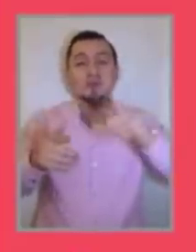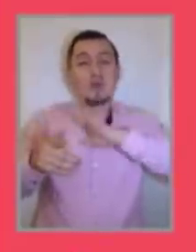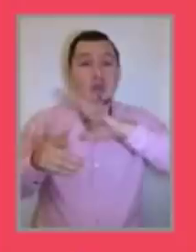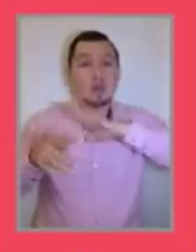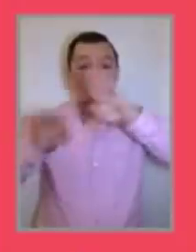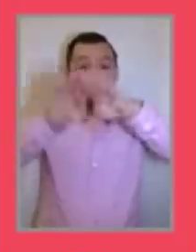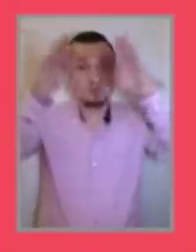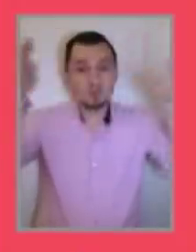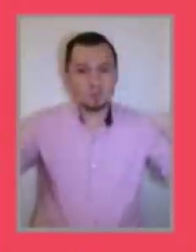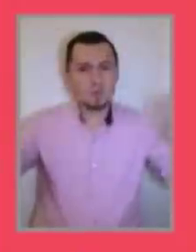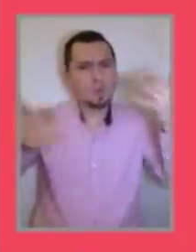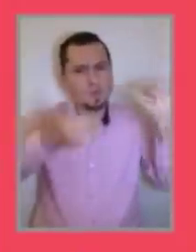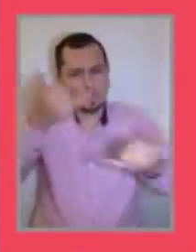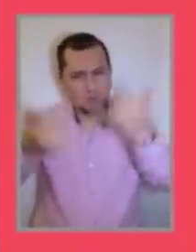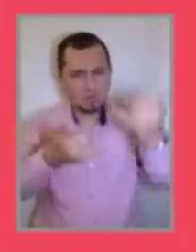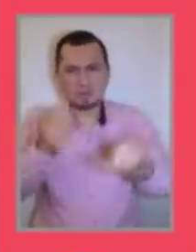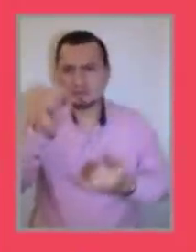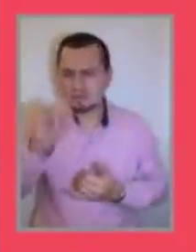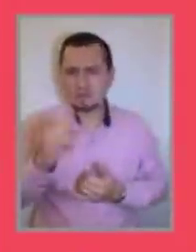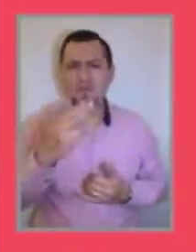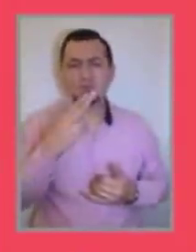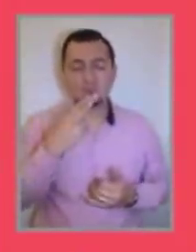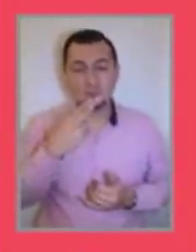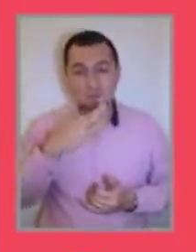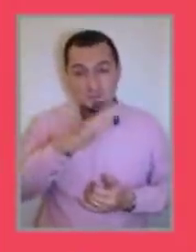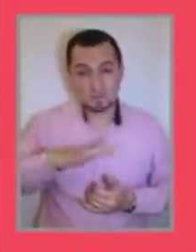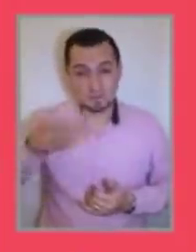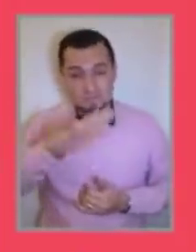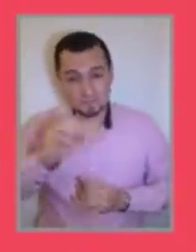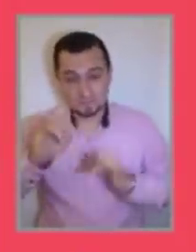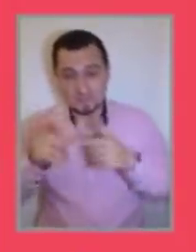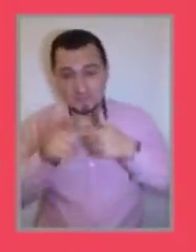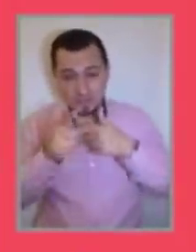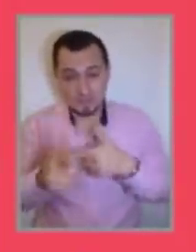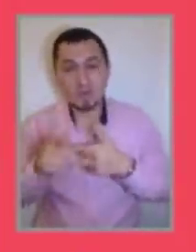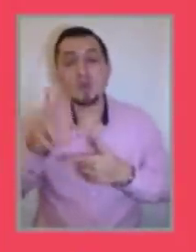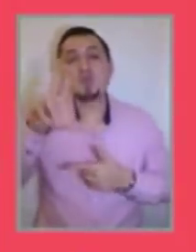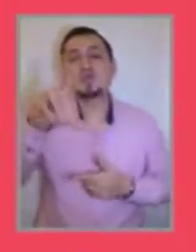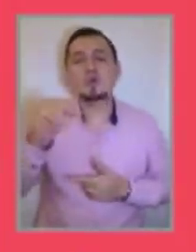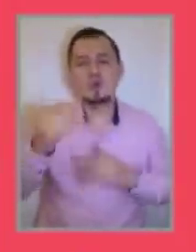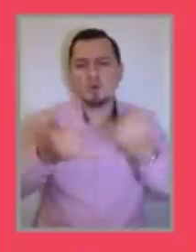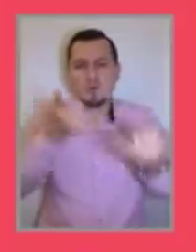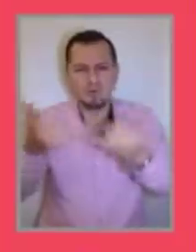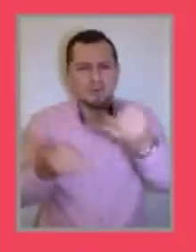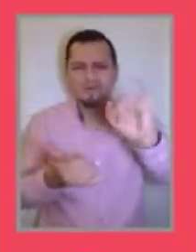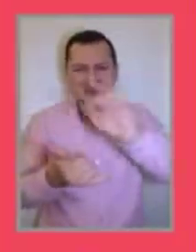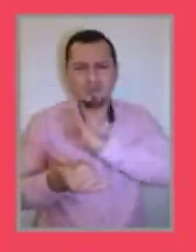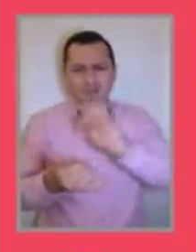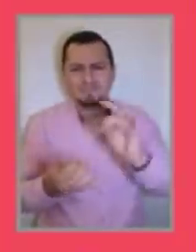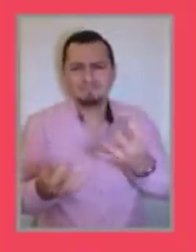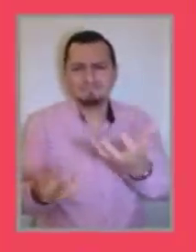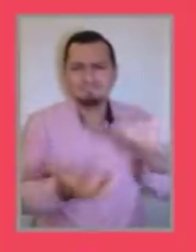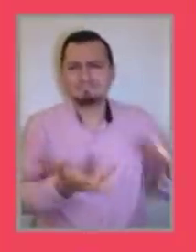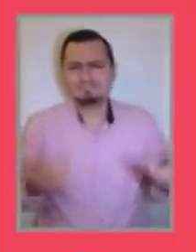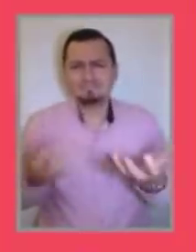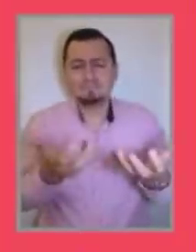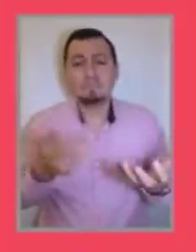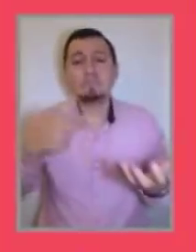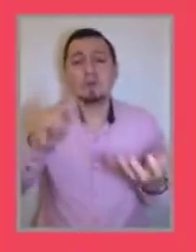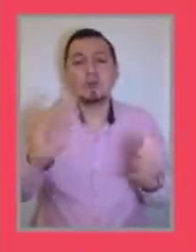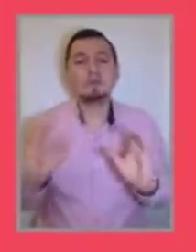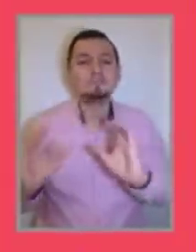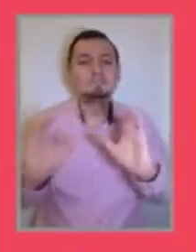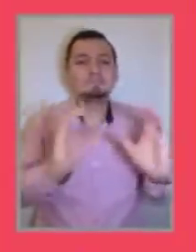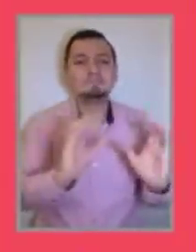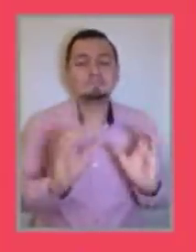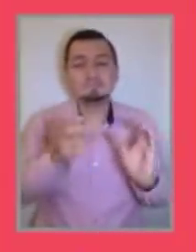van a utilizar, vamos a optimizar los espacios. Lo que se quita es el consumo de alimentos, efectivamente es deseable, por eso estas jornadas un